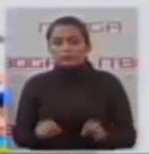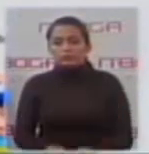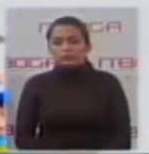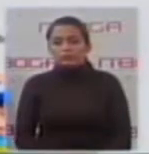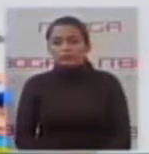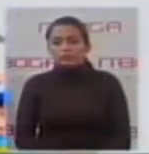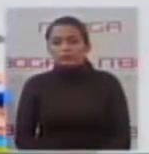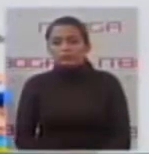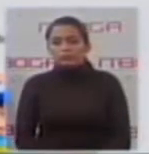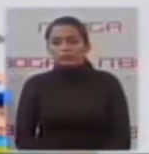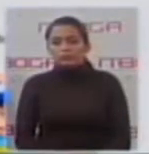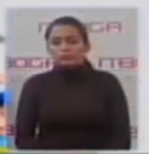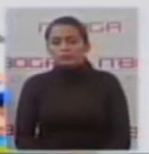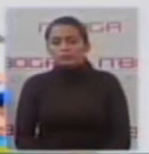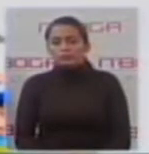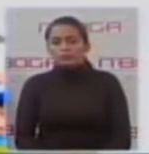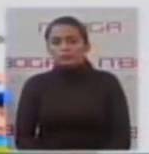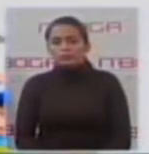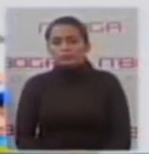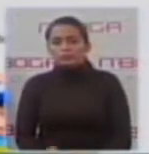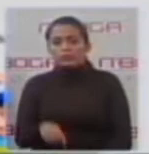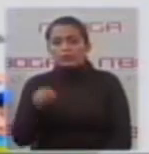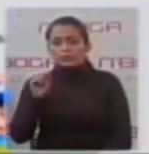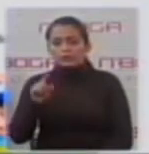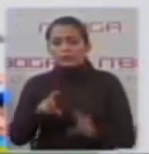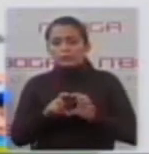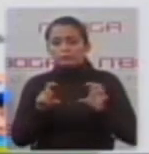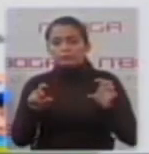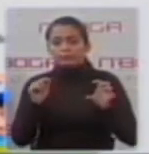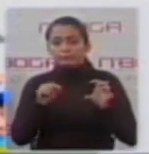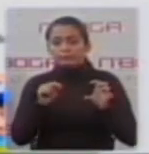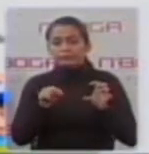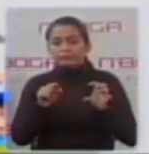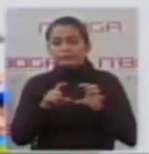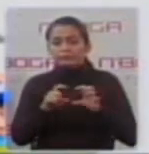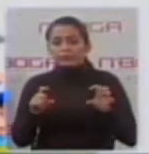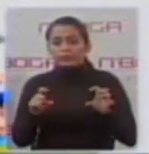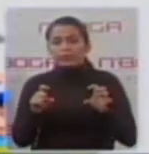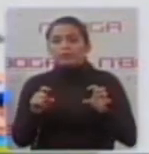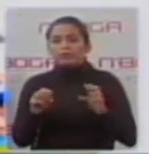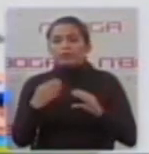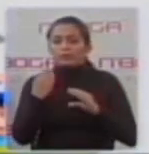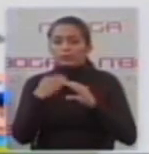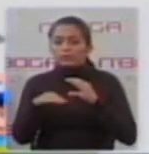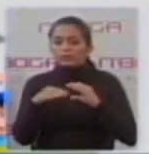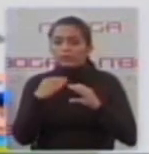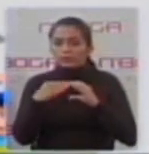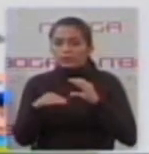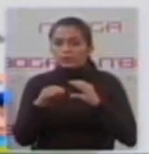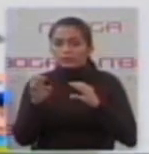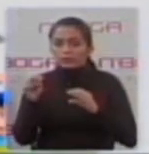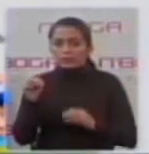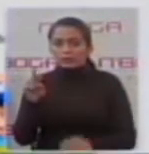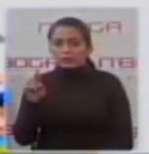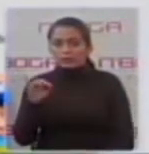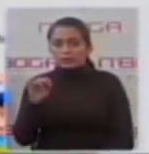web cruyffinstitute.org. Ahí la tenemos. ¿Lo tenemos allá? Sí, ahí está. El correo electrónico